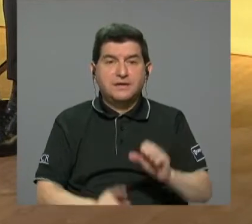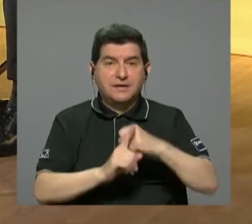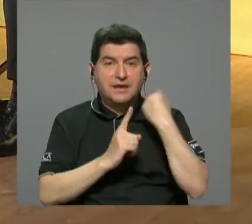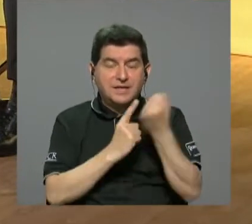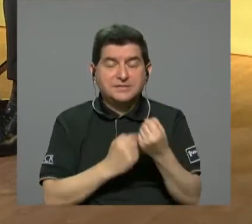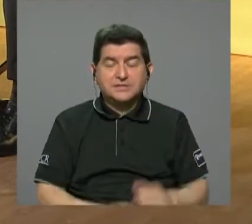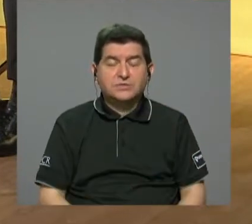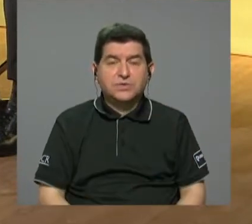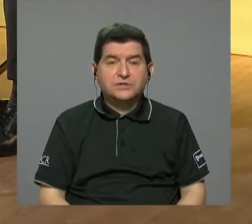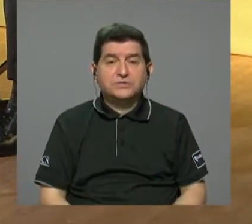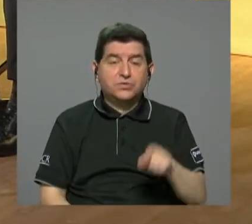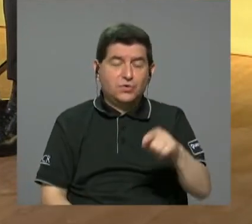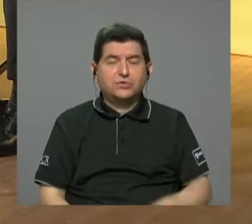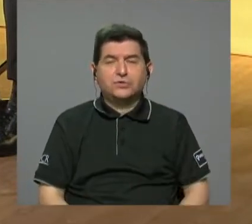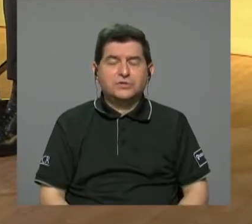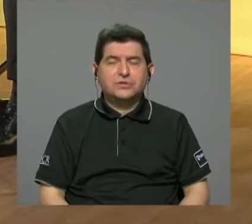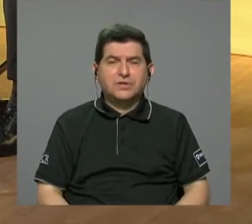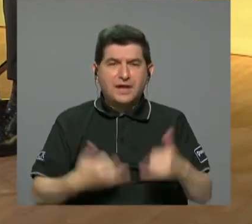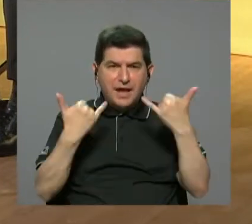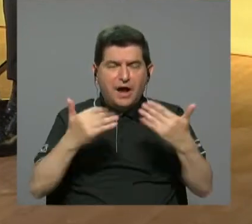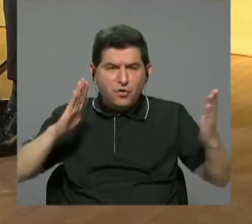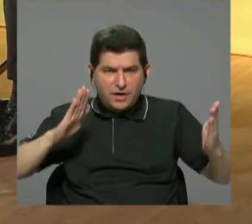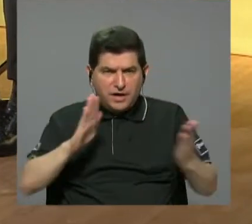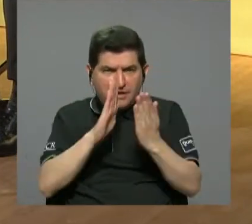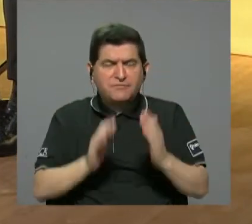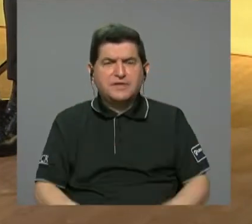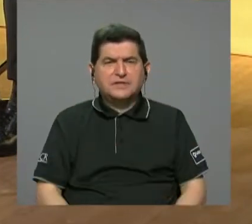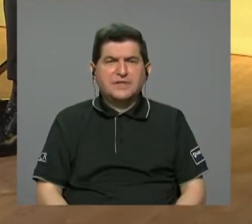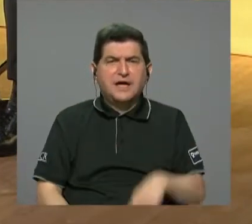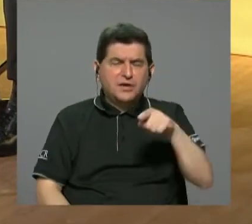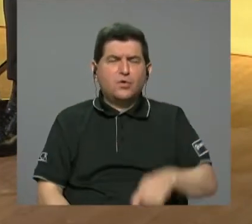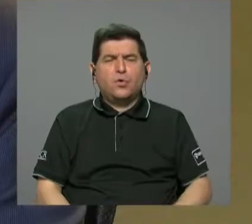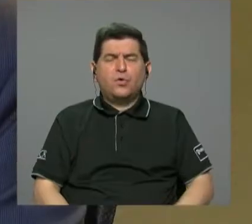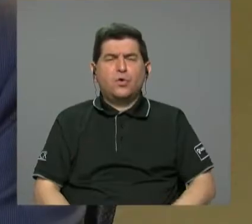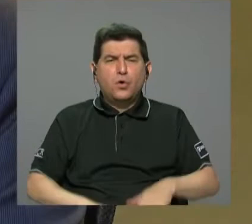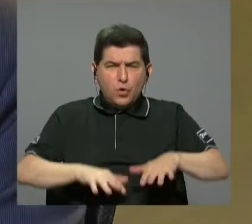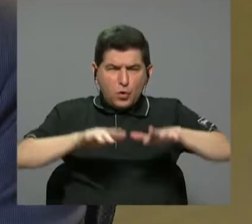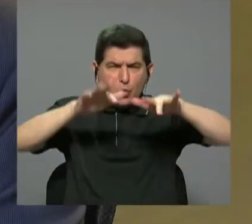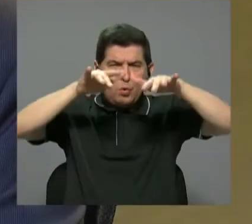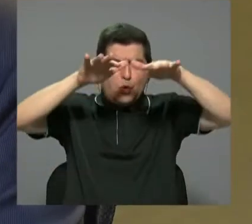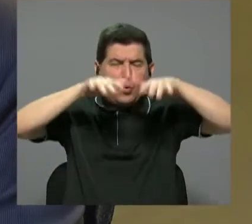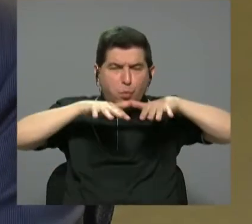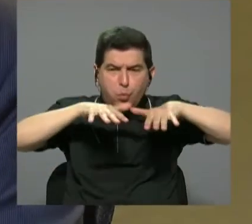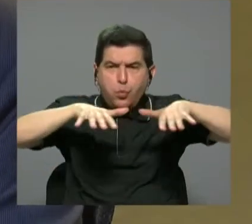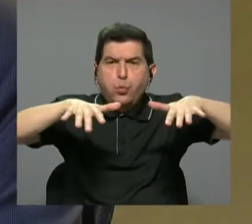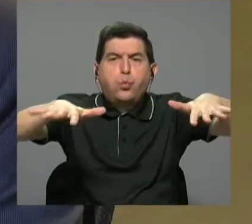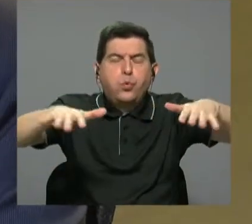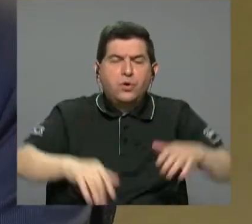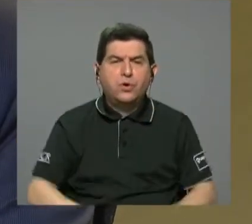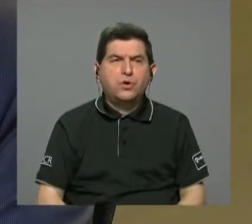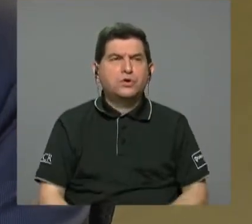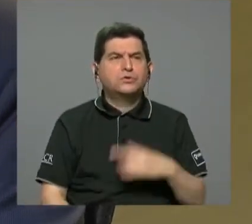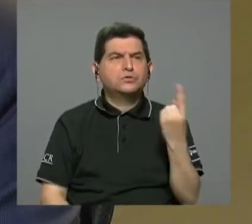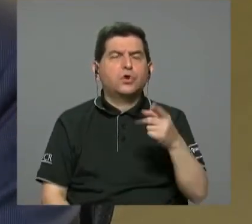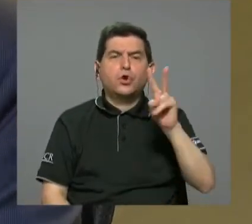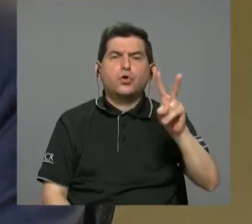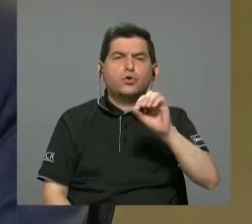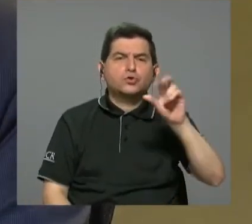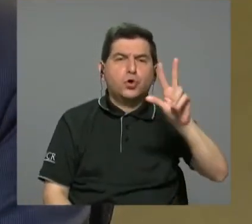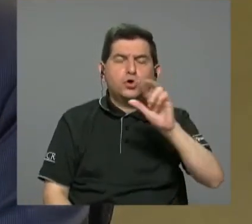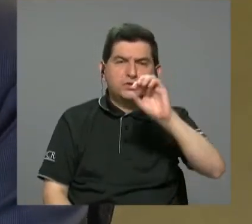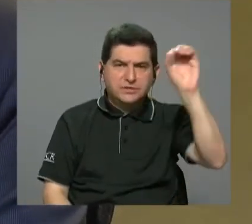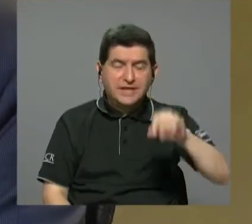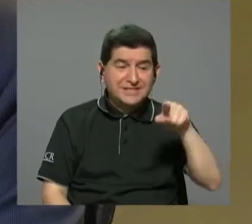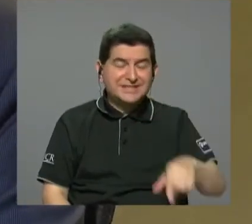este fenómeno hidrometeorológico que estamos enfrentando, con esas grandes inundaciones, apenas el 2-3% de